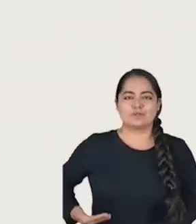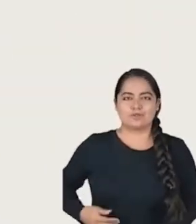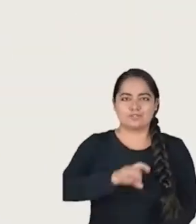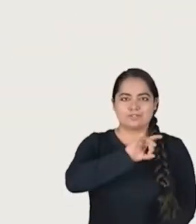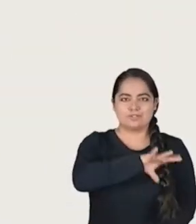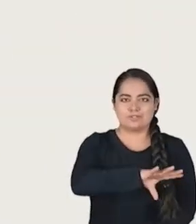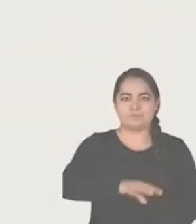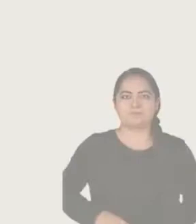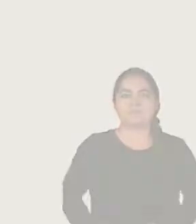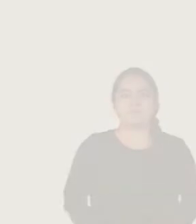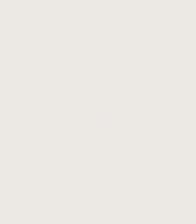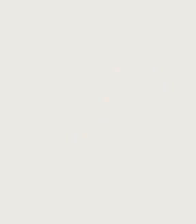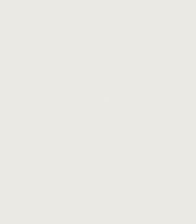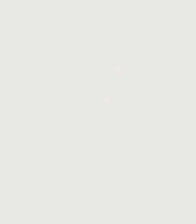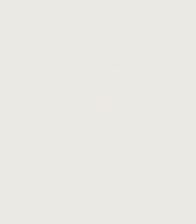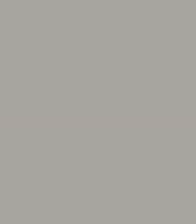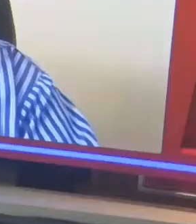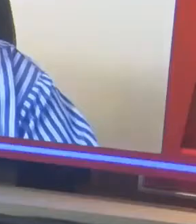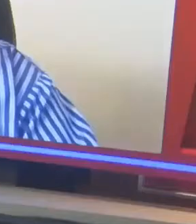Chile.